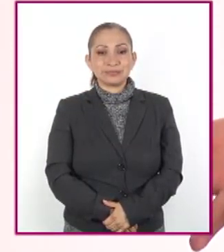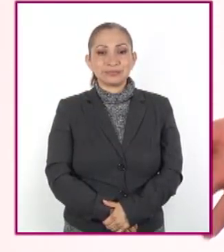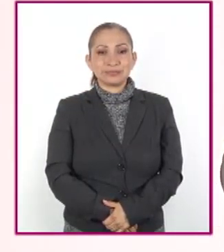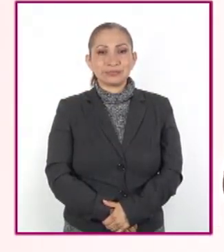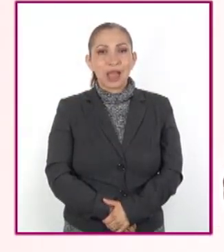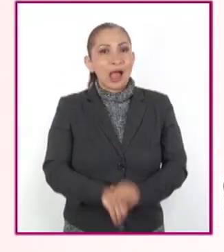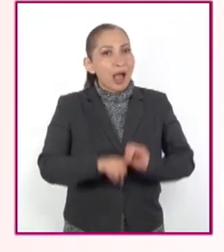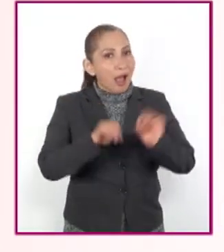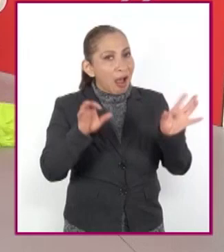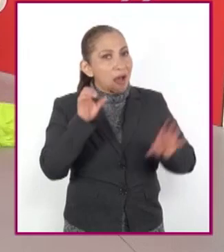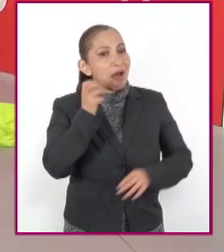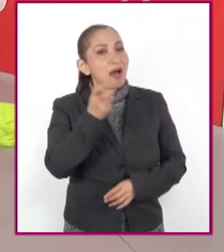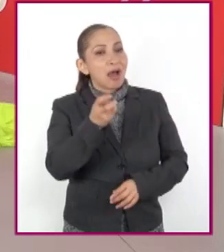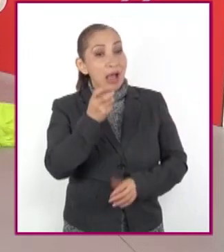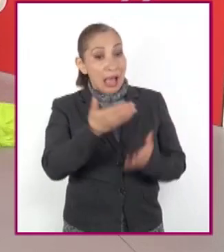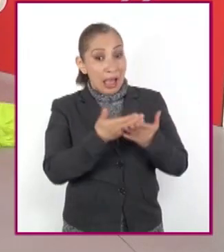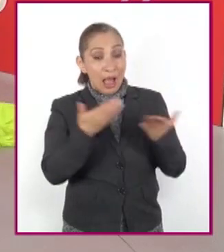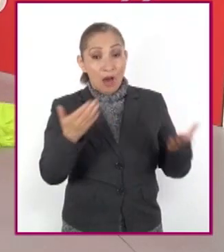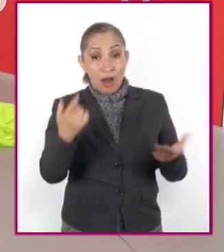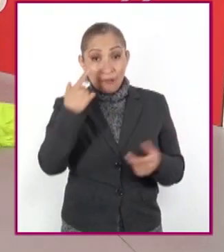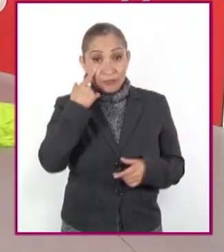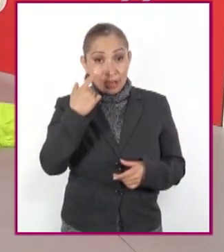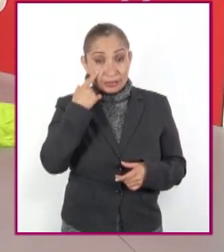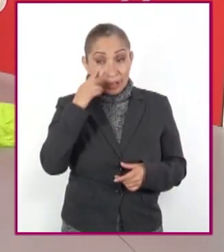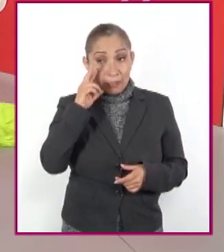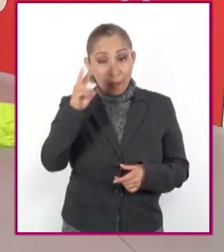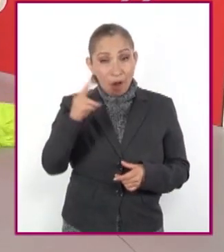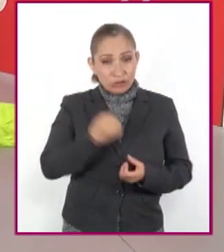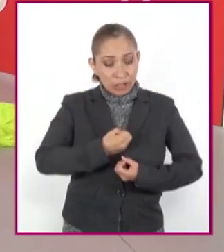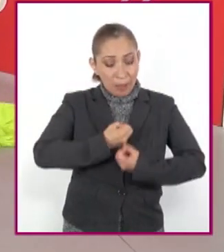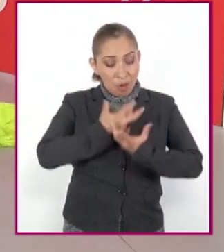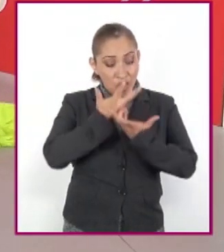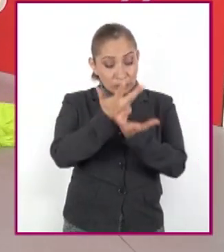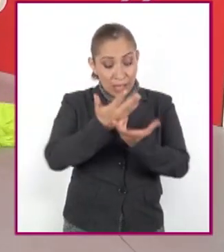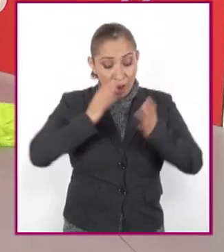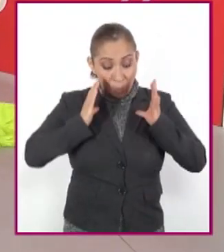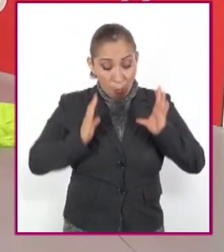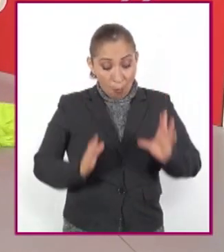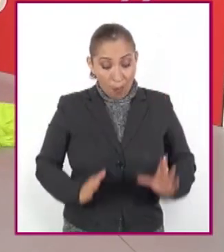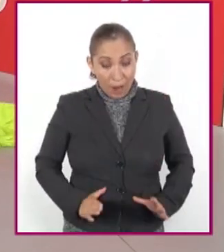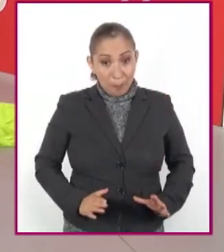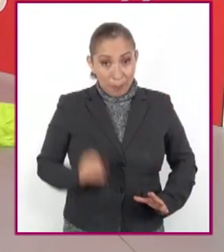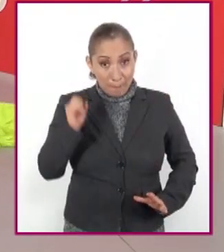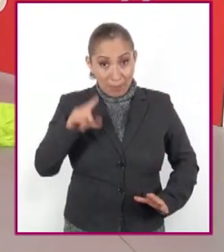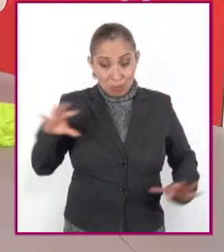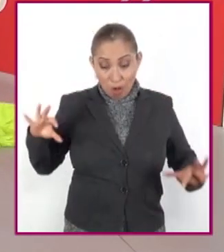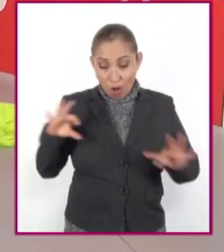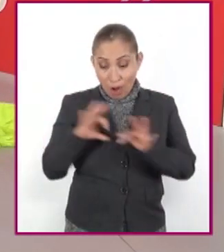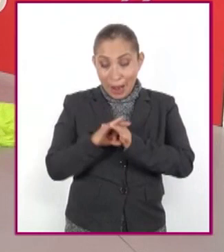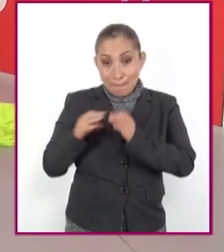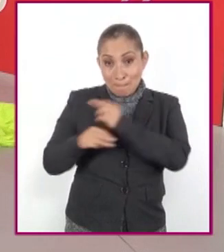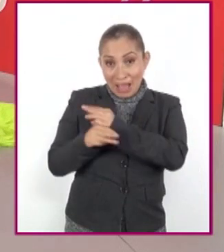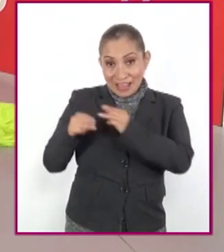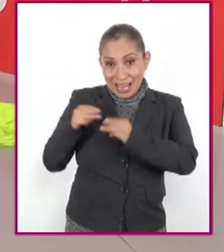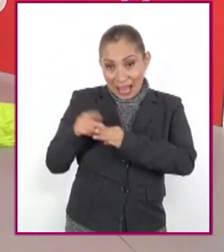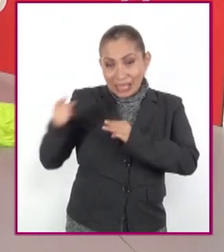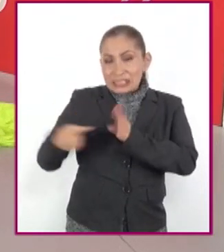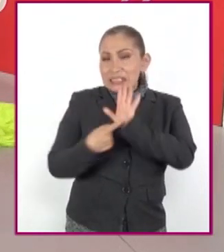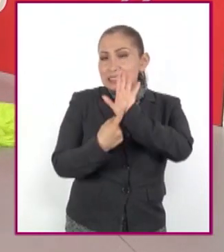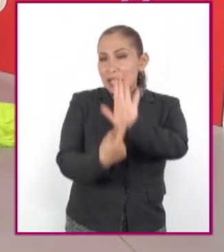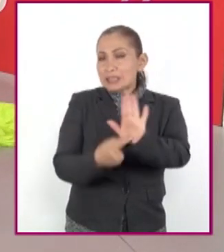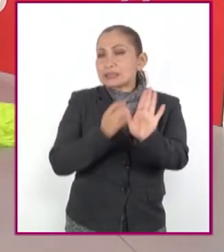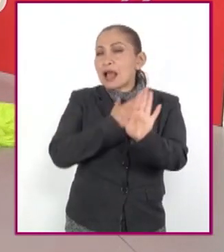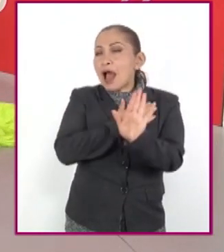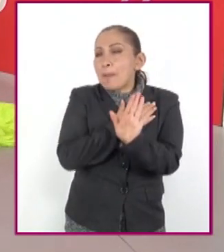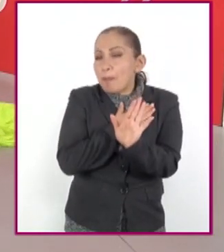Claro, Magali. Ahora vamos a expresar con nuestro cuerpo y los materiales que tenemos la representación